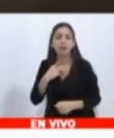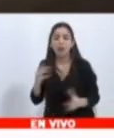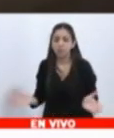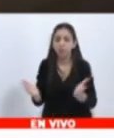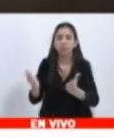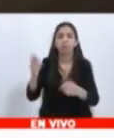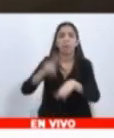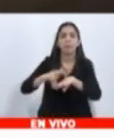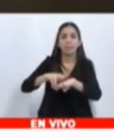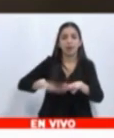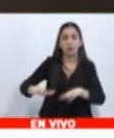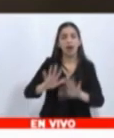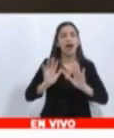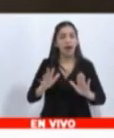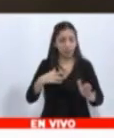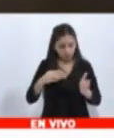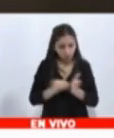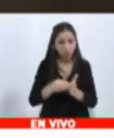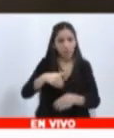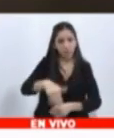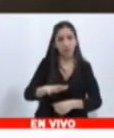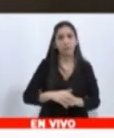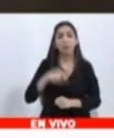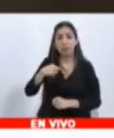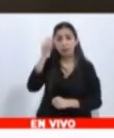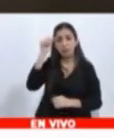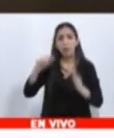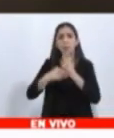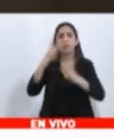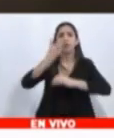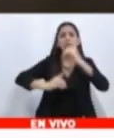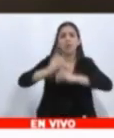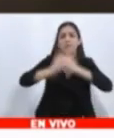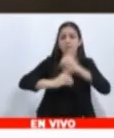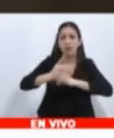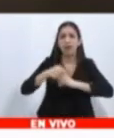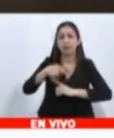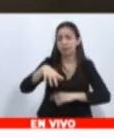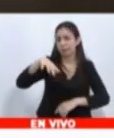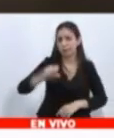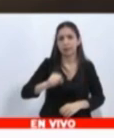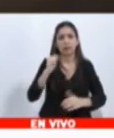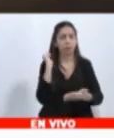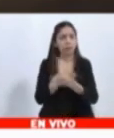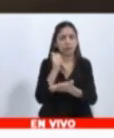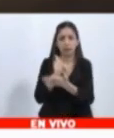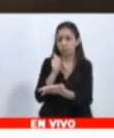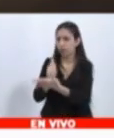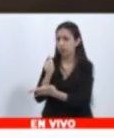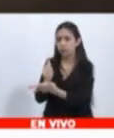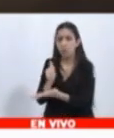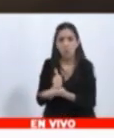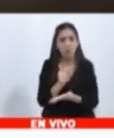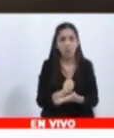intereses de nuestro país. Y así lo vamos a hacer. Este va a ser un debate donde va a haber